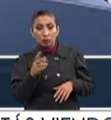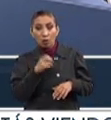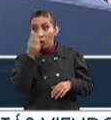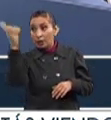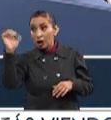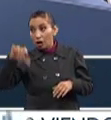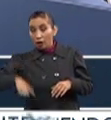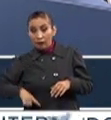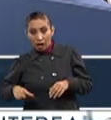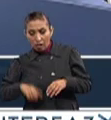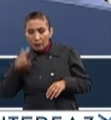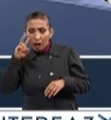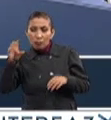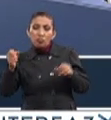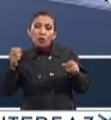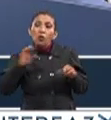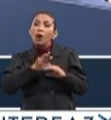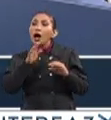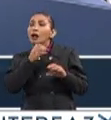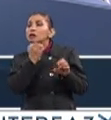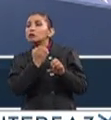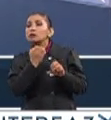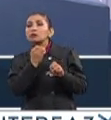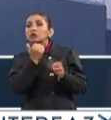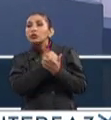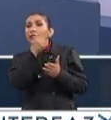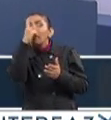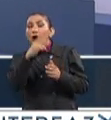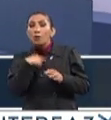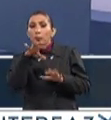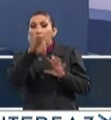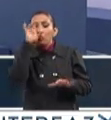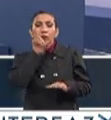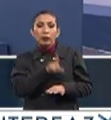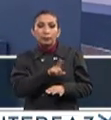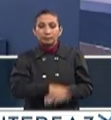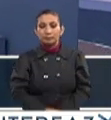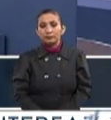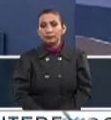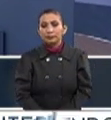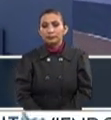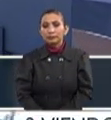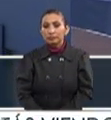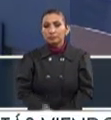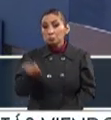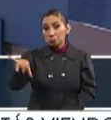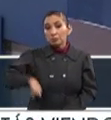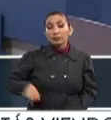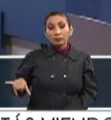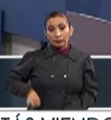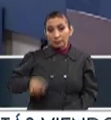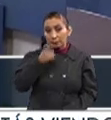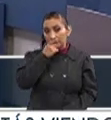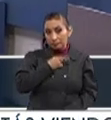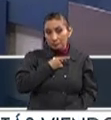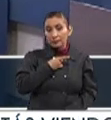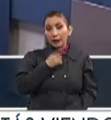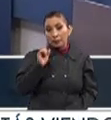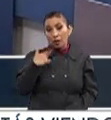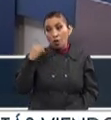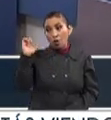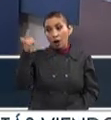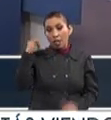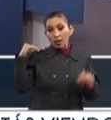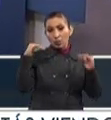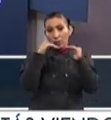cualquier estado. Habrá que ver cuál estado en la Ciudad de México ha tenido esa opción. Pero bueno, pues ahí está interesante lo que nos comenta, sobre todo que se logre